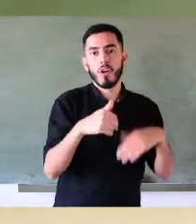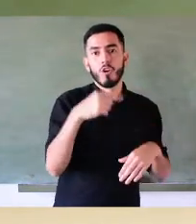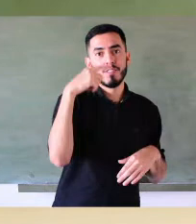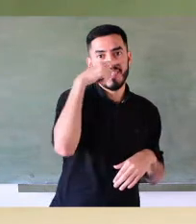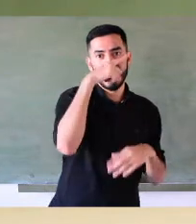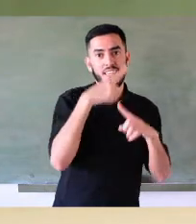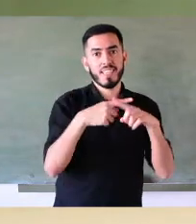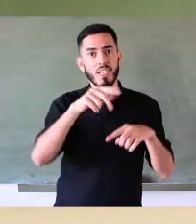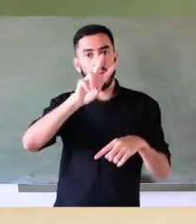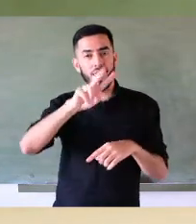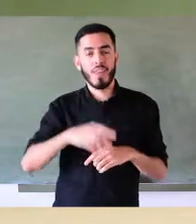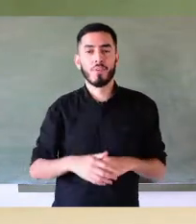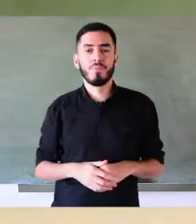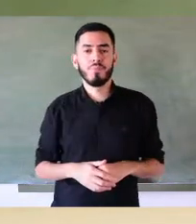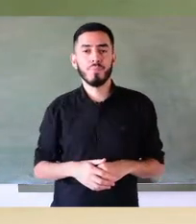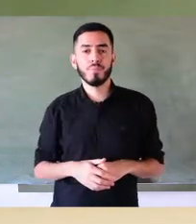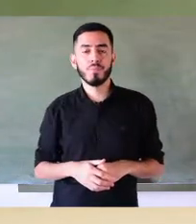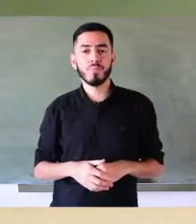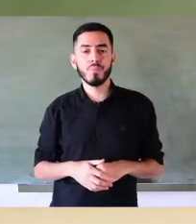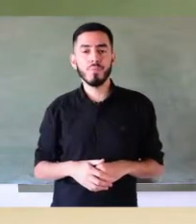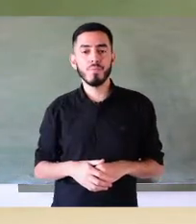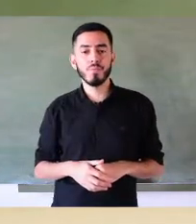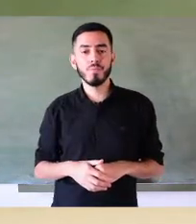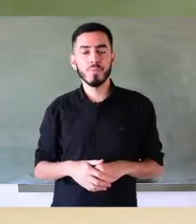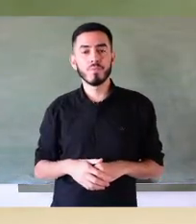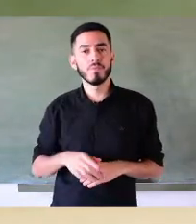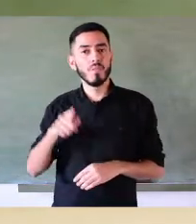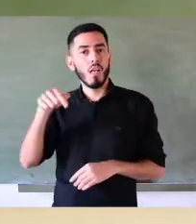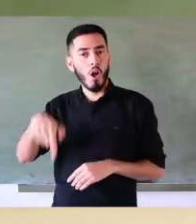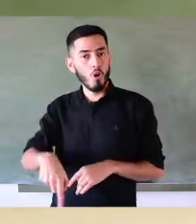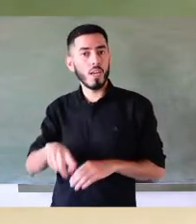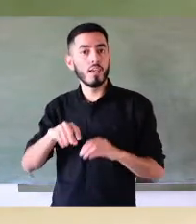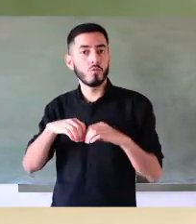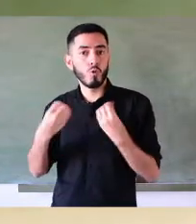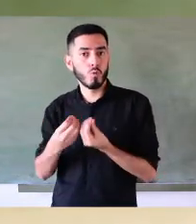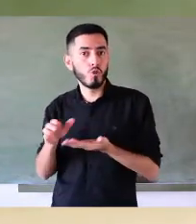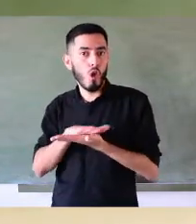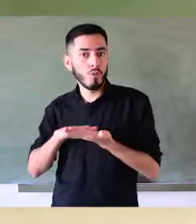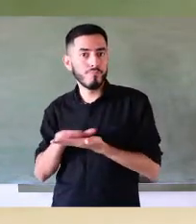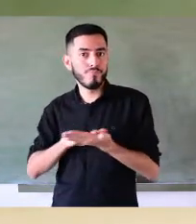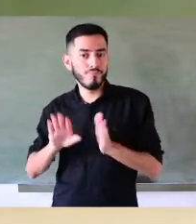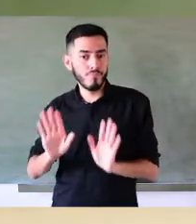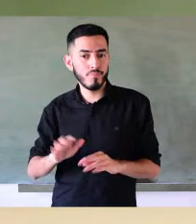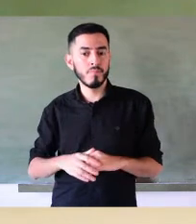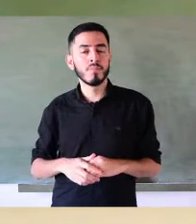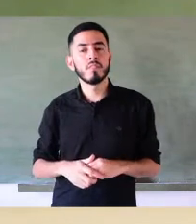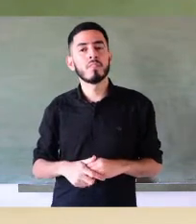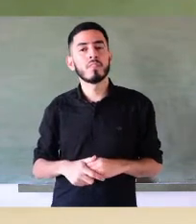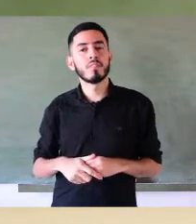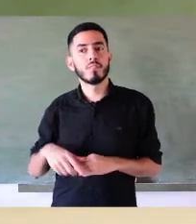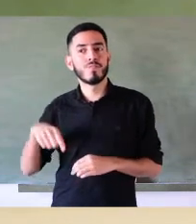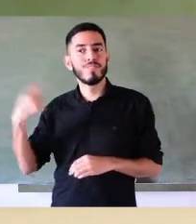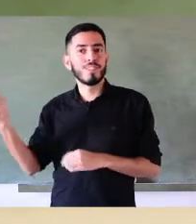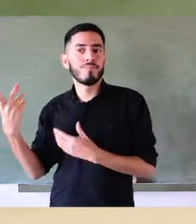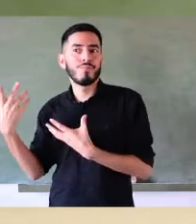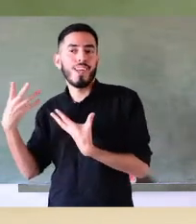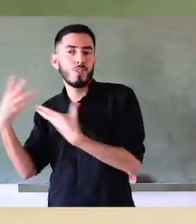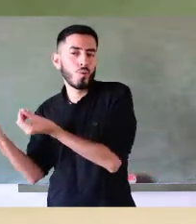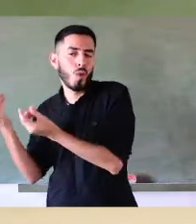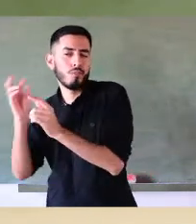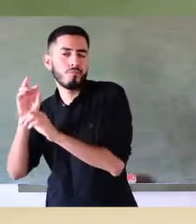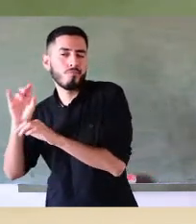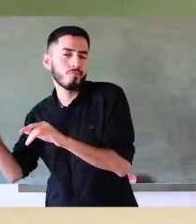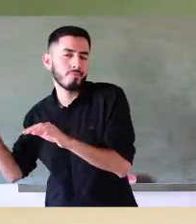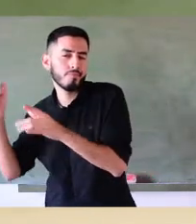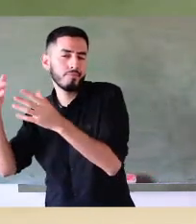quedaría 7x al cuadrado. Pasamos a resolver, en cálculos auxiliares, buscamos como un